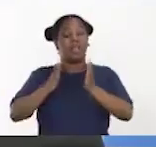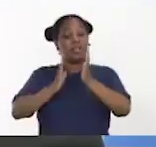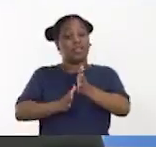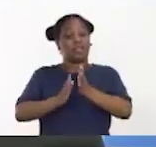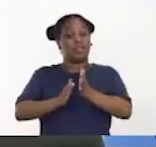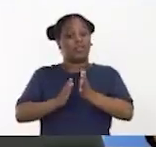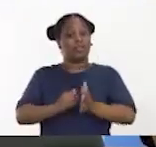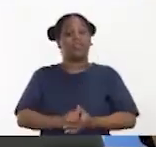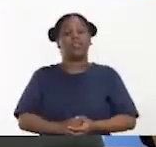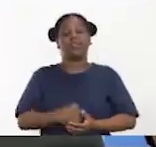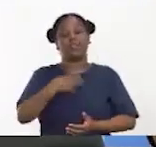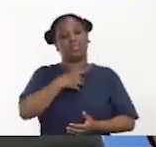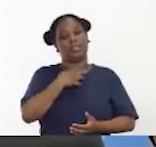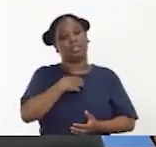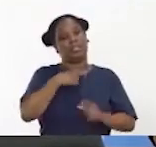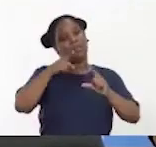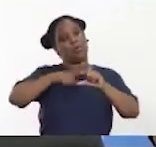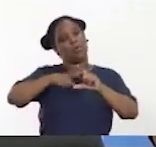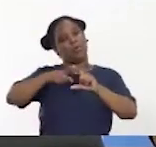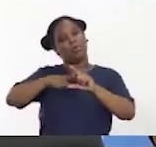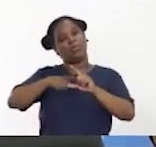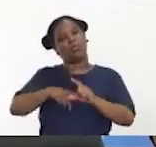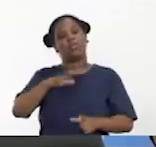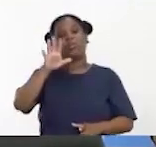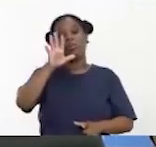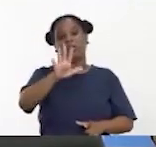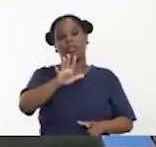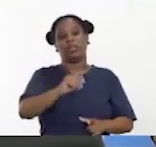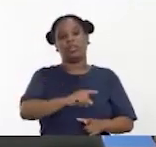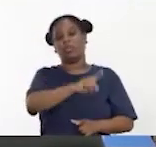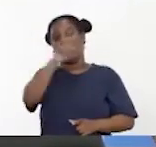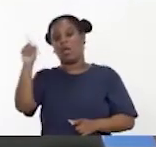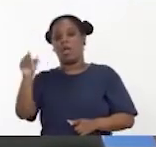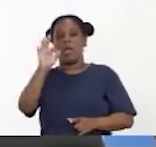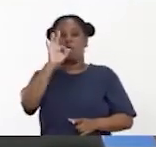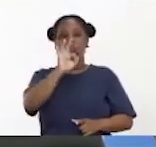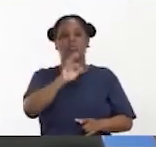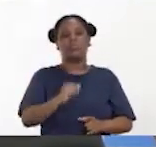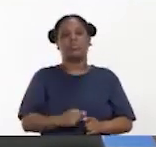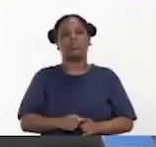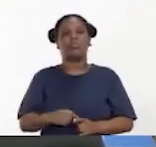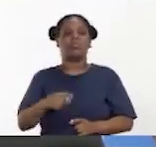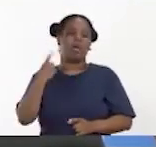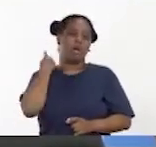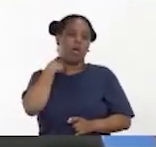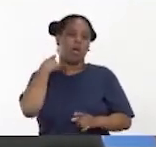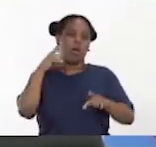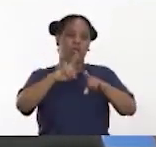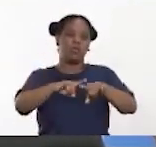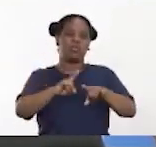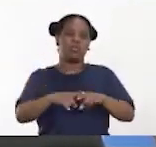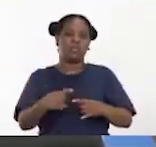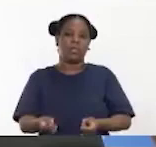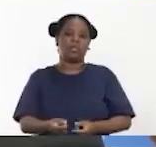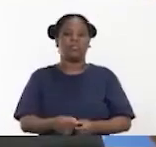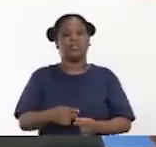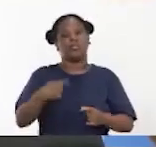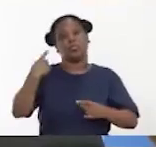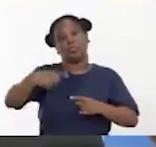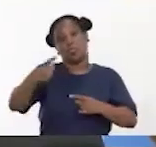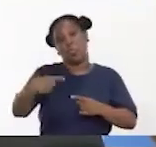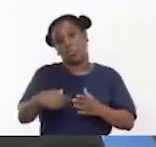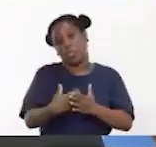aquí la sistematización que teníamos de los contenidos de quinto a octavo semestre, ya